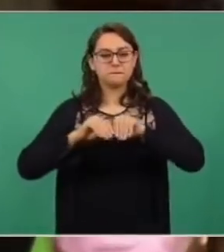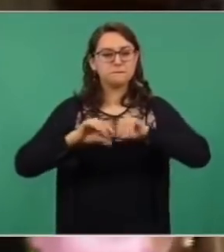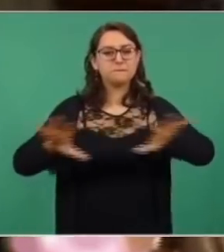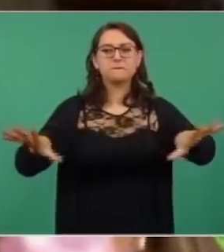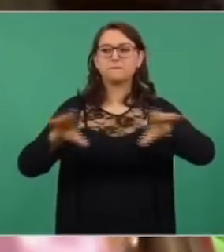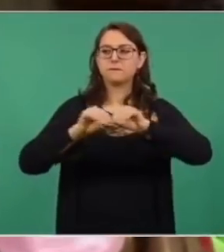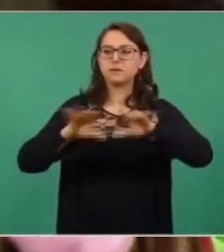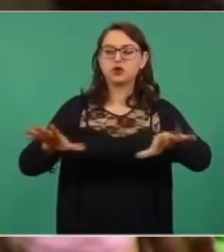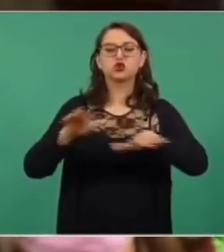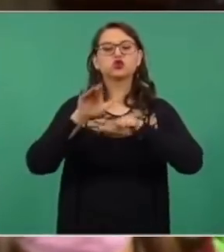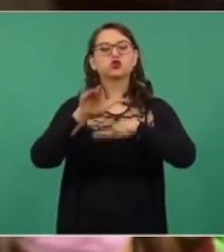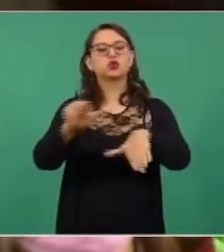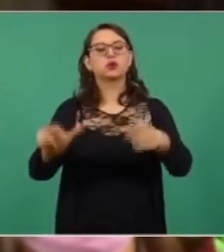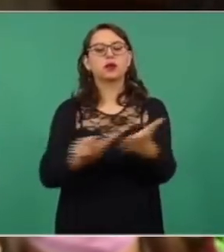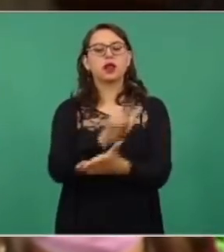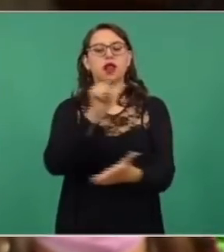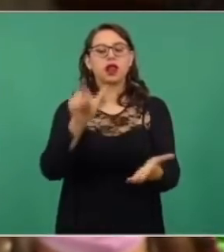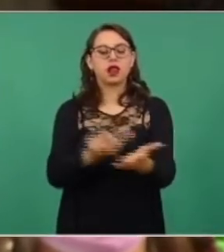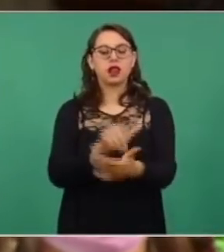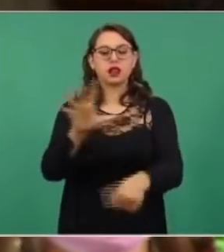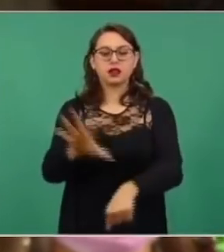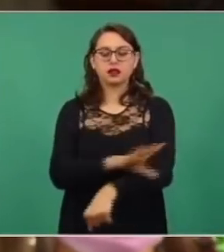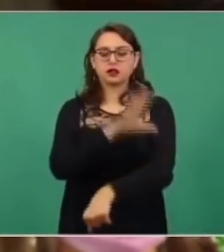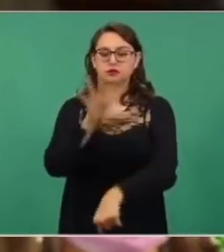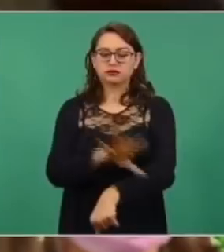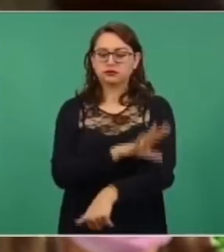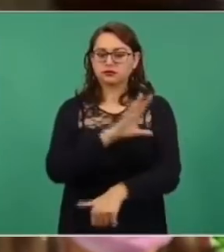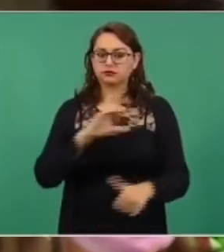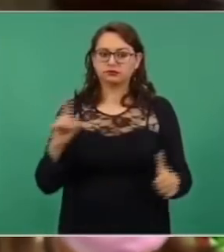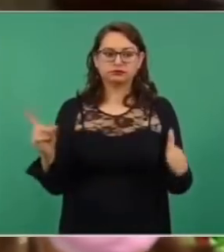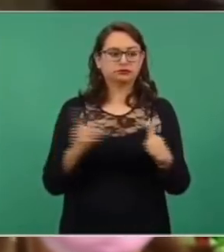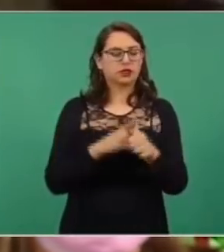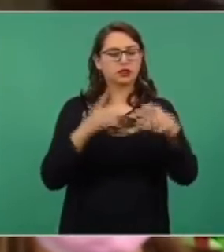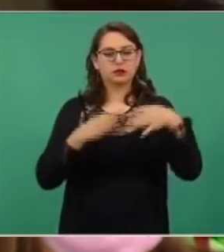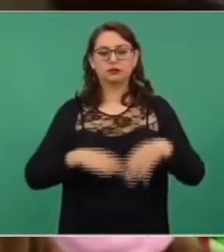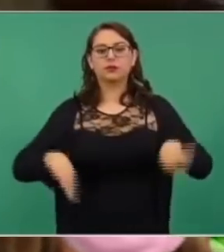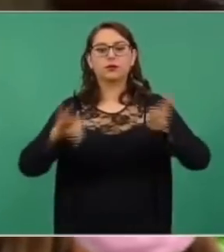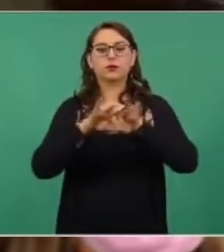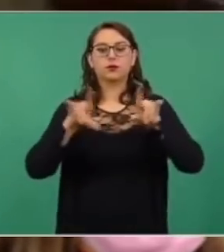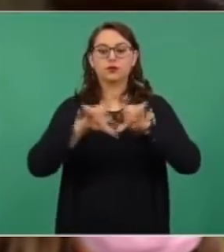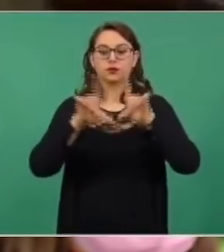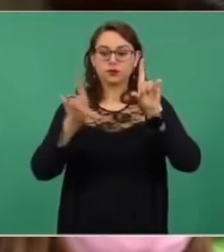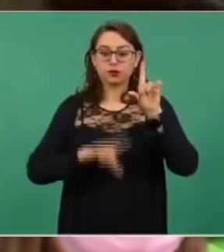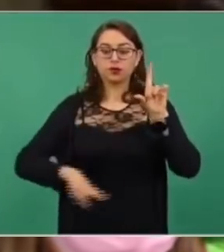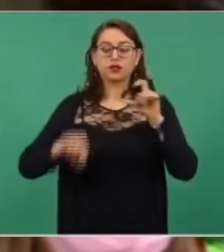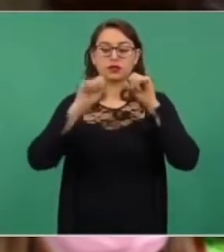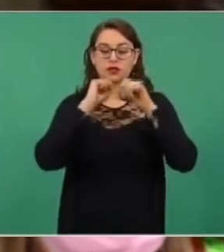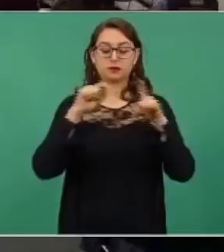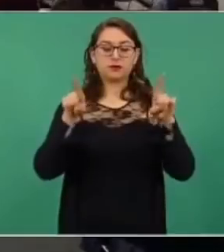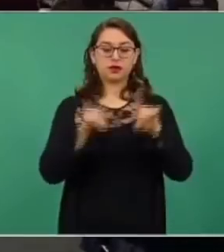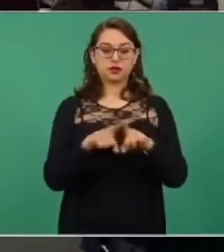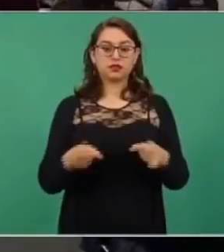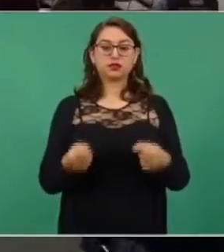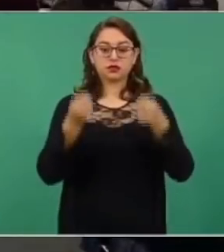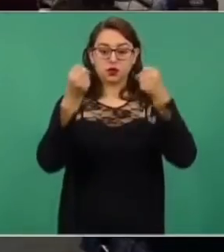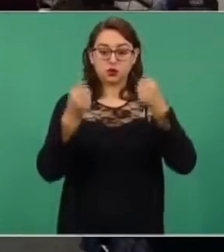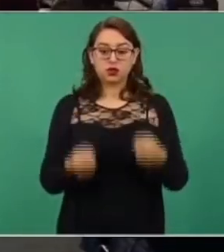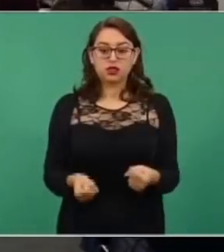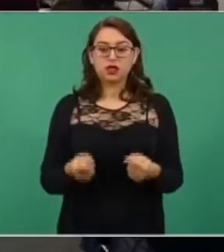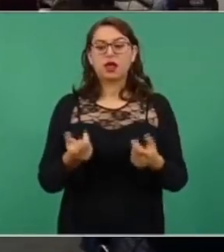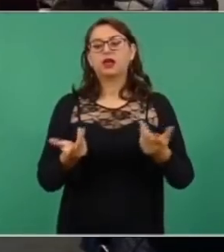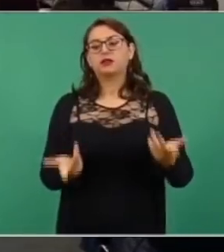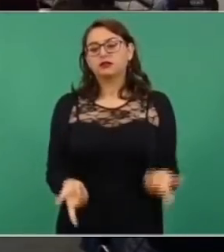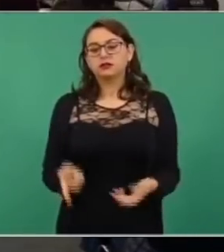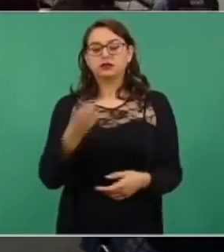que desde luego tiene una prioridad nacional y que es de seguridad nacional. A personajes